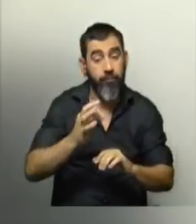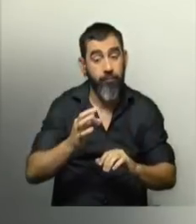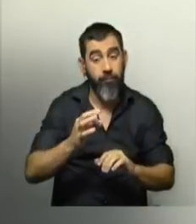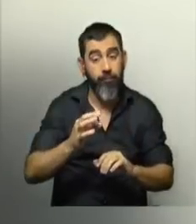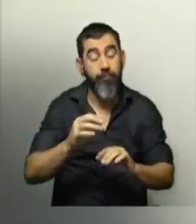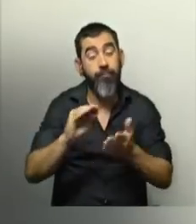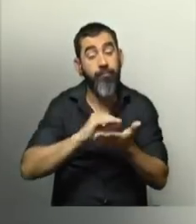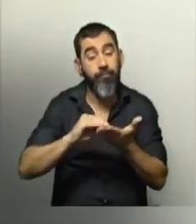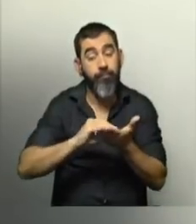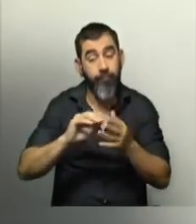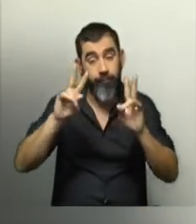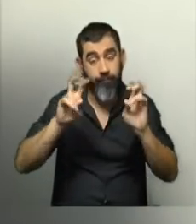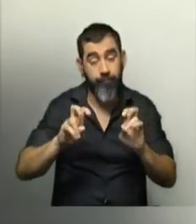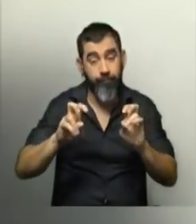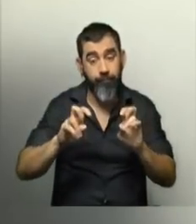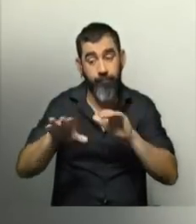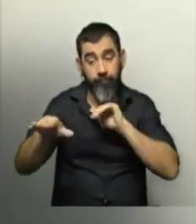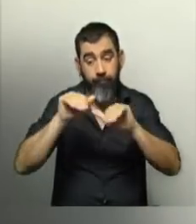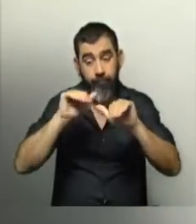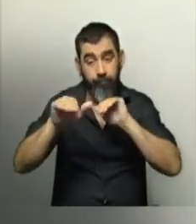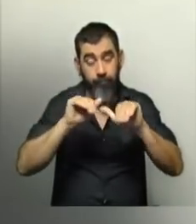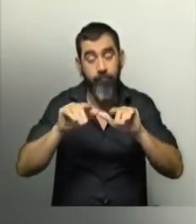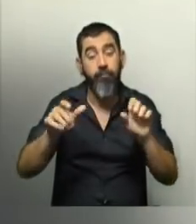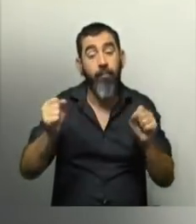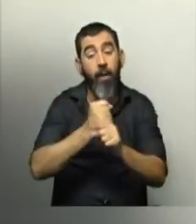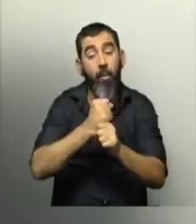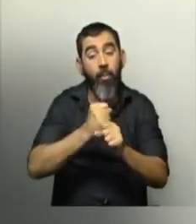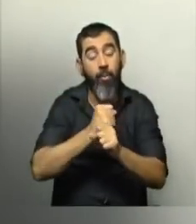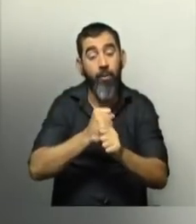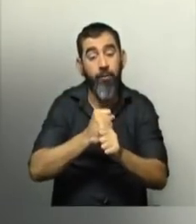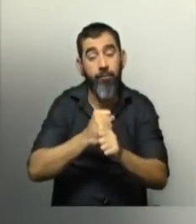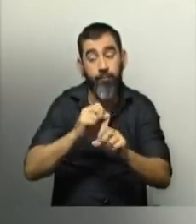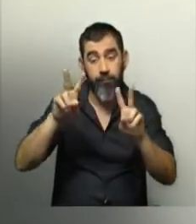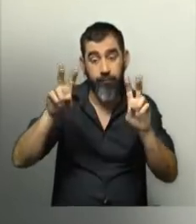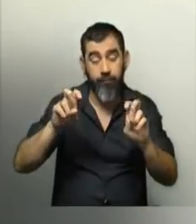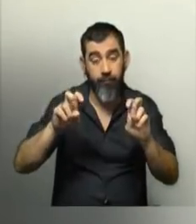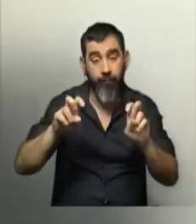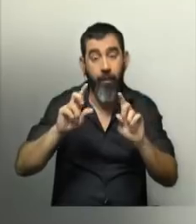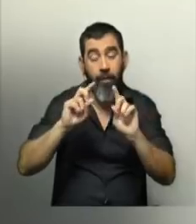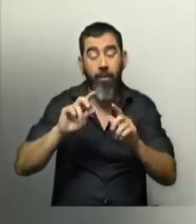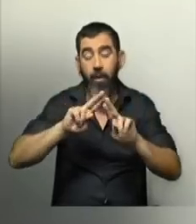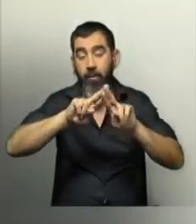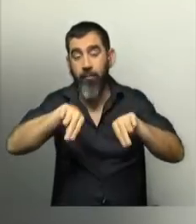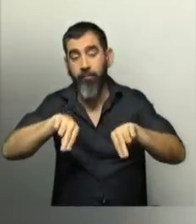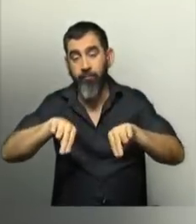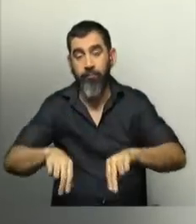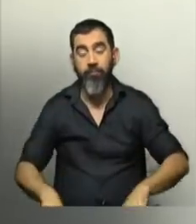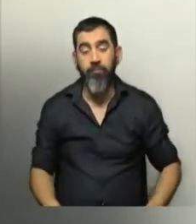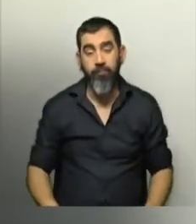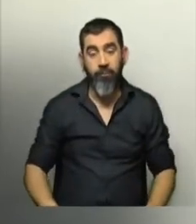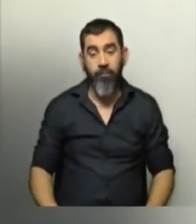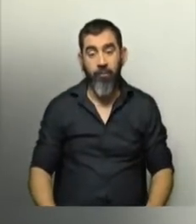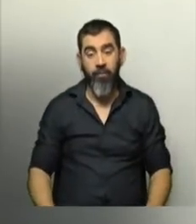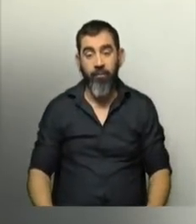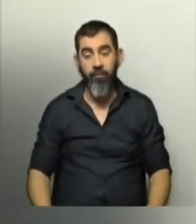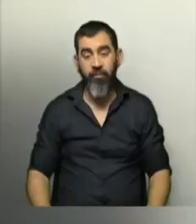acto administrativo que hace el llamado a licitación y que aprueba el estudio de factibilidad tiene que ser revocado.